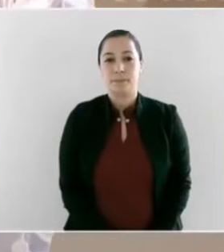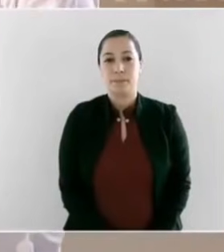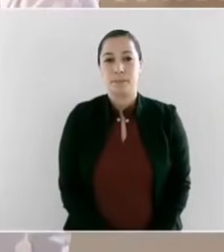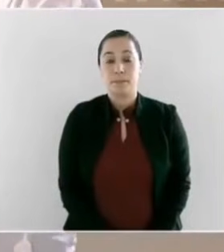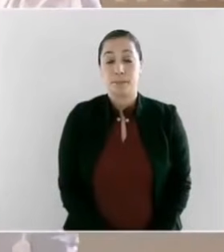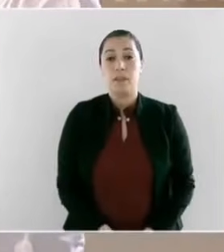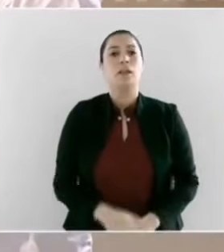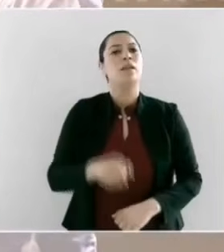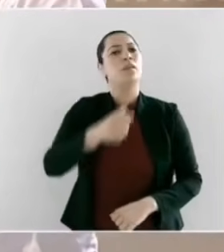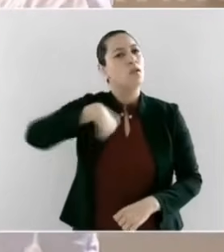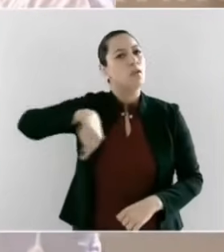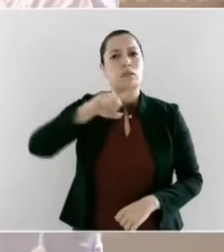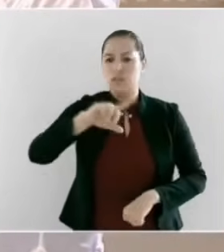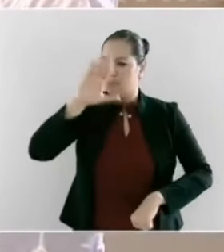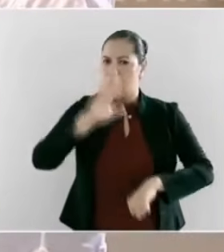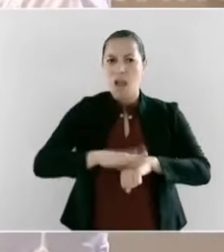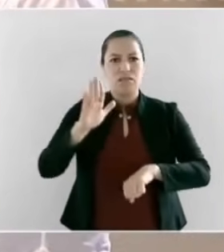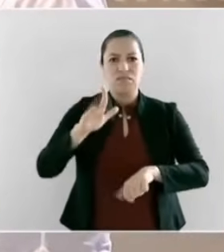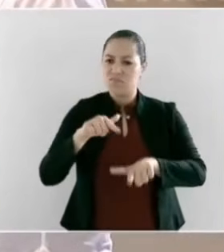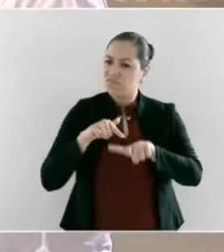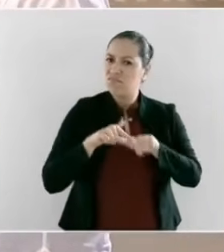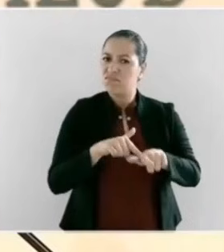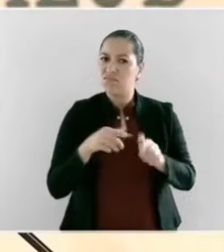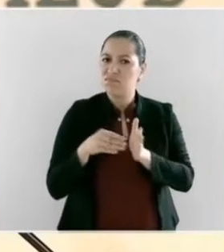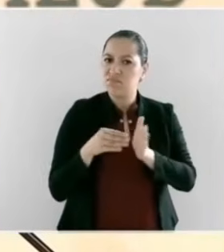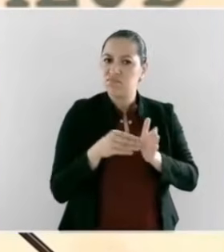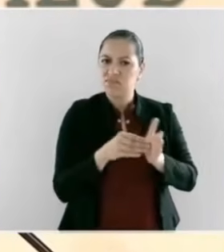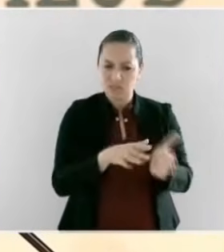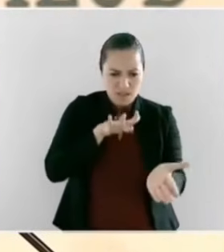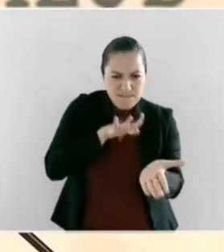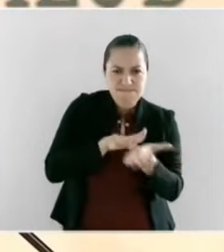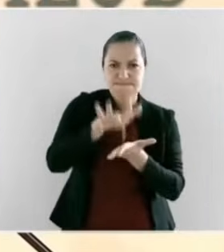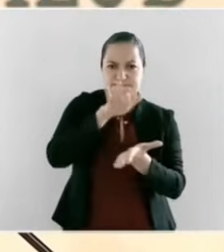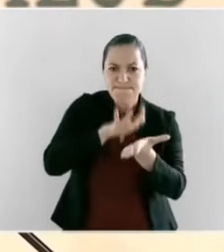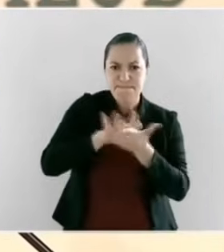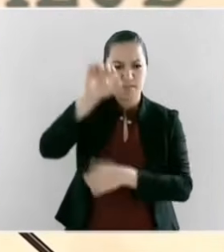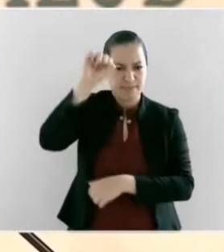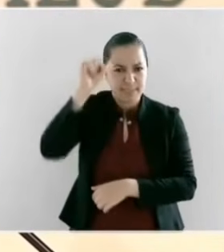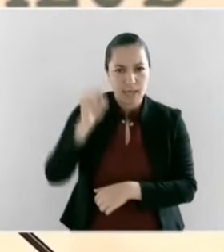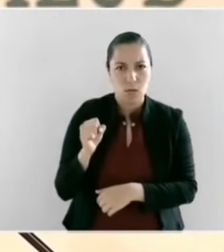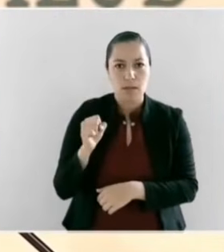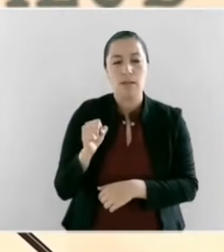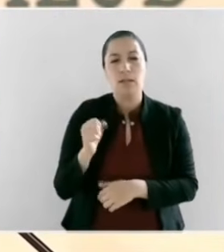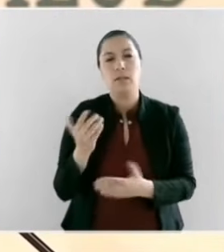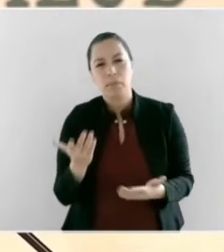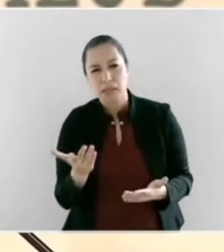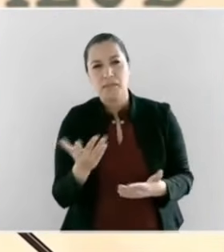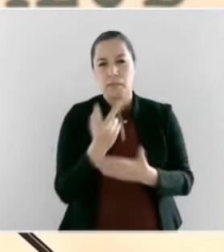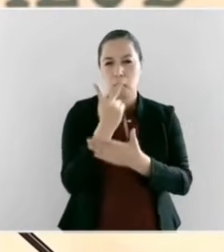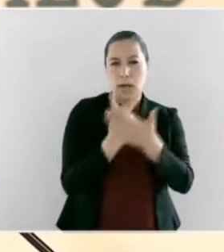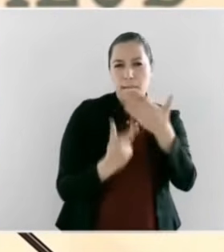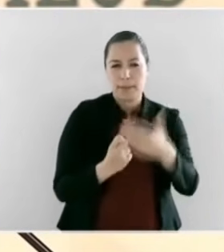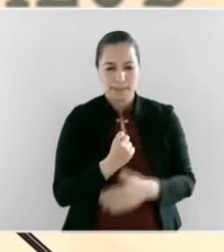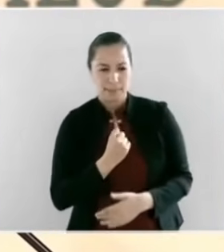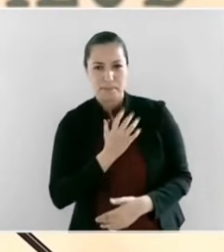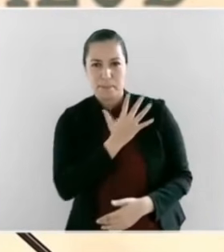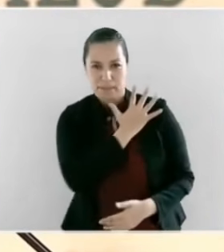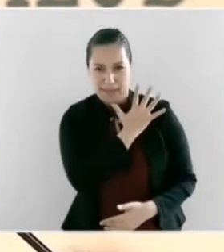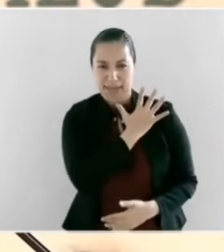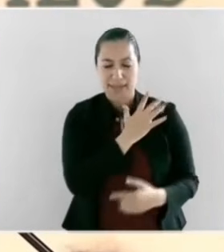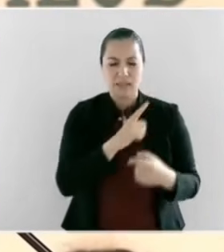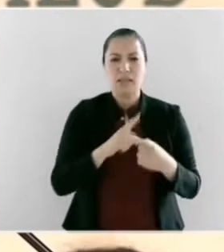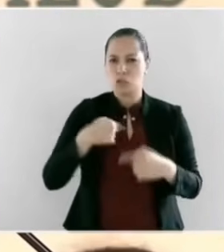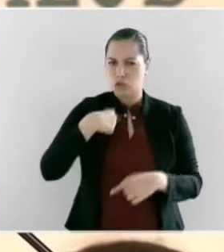Vamos a seguir apoyando a Sinaloa con los programas de bienestar. Ya les